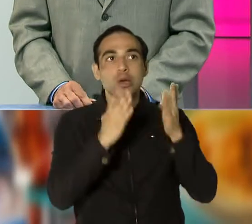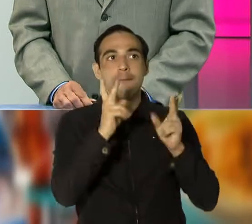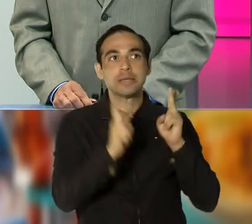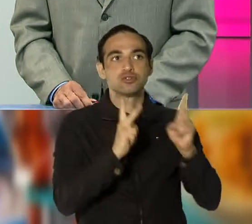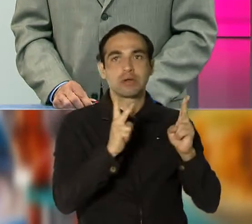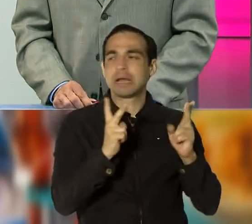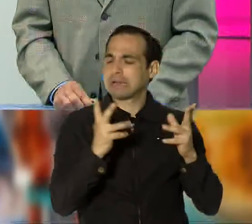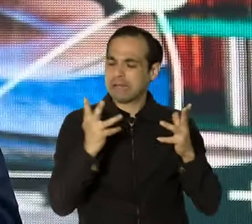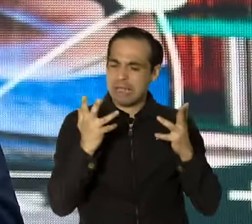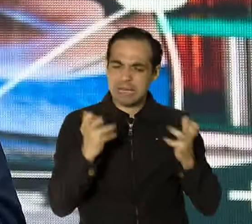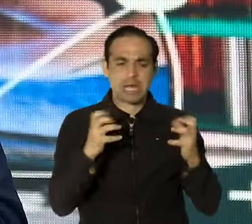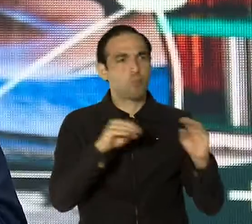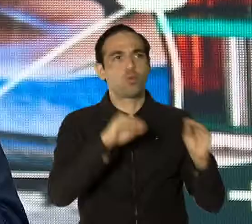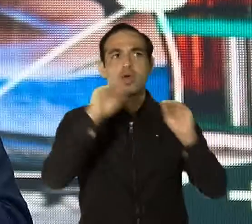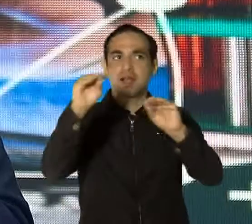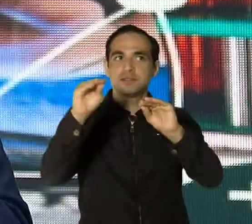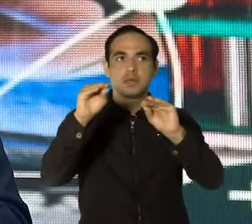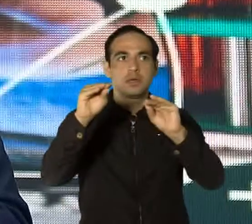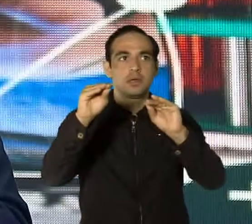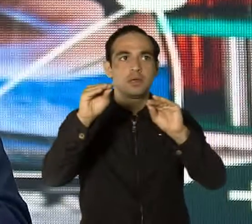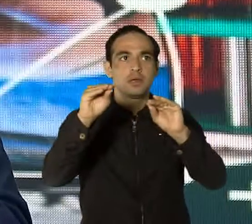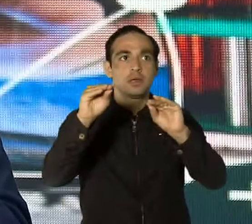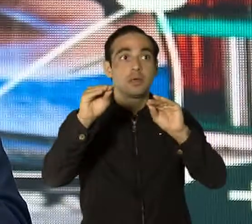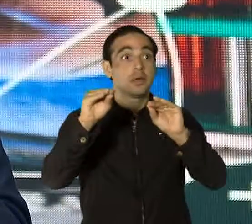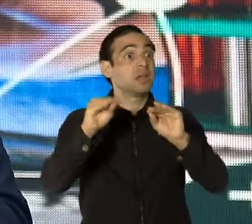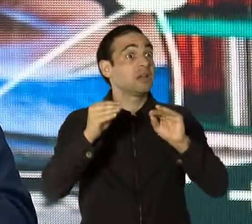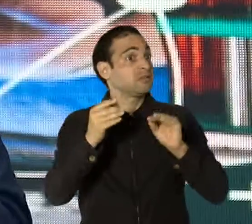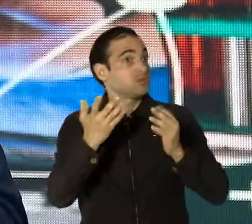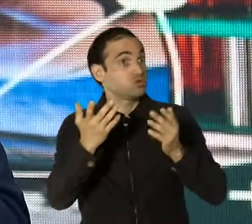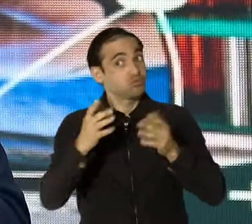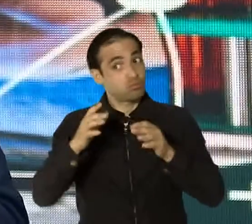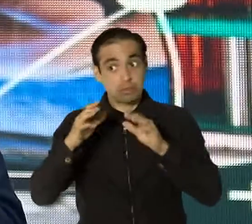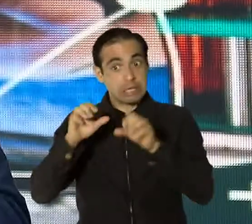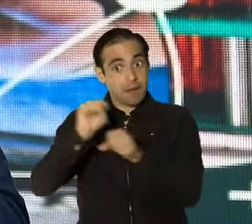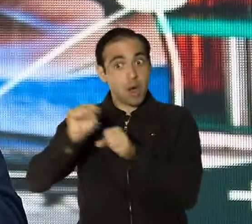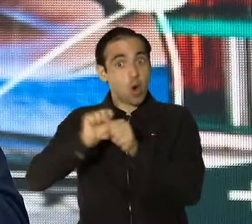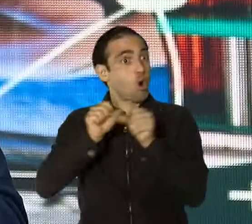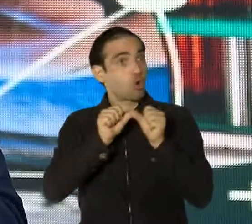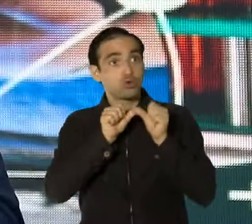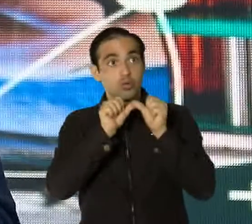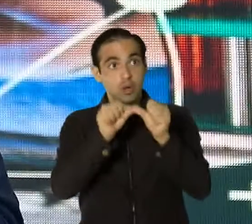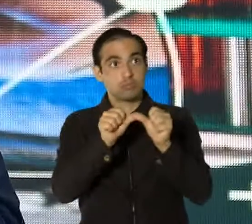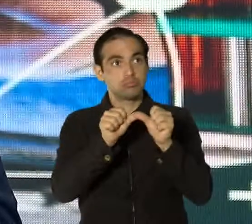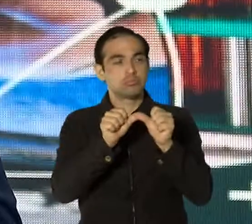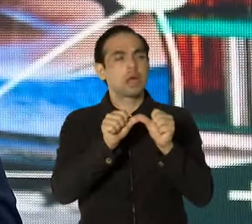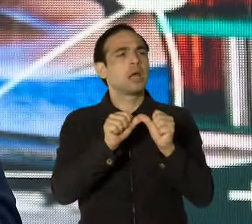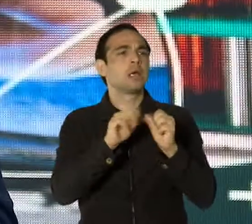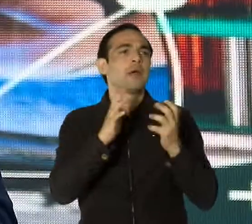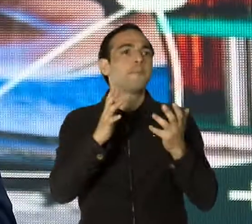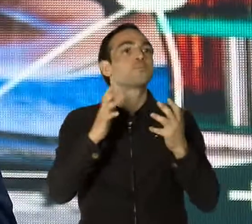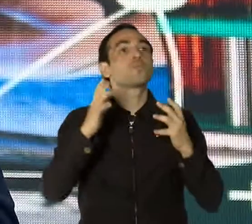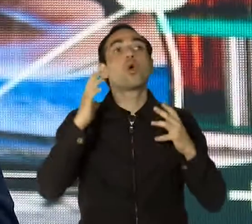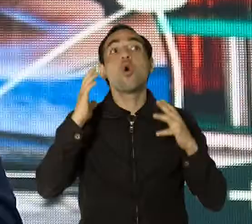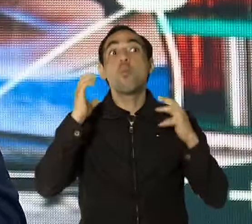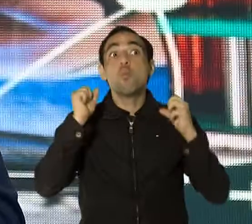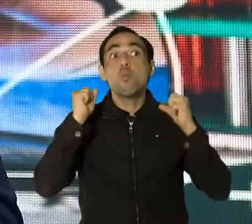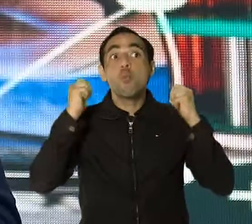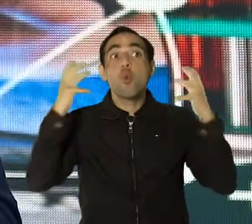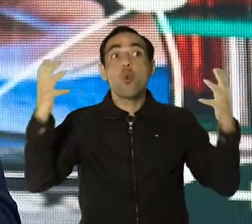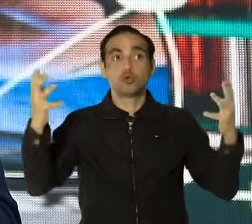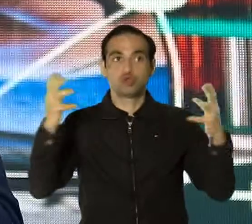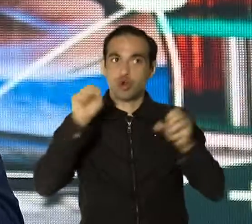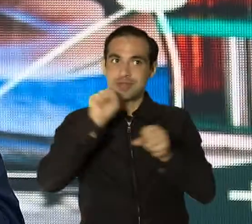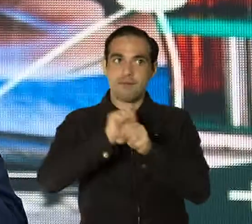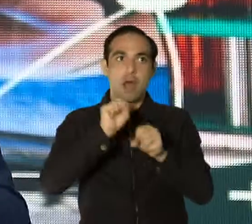donde estaban, que mantuvieron su trabajo, aunque muchos trabajos se convirtieron en remoto. Nos